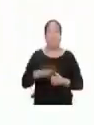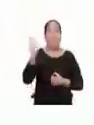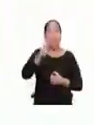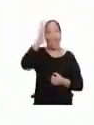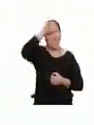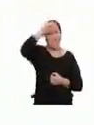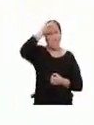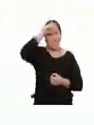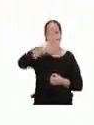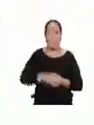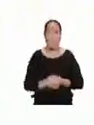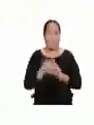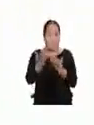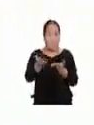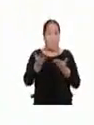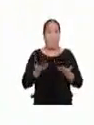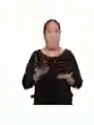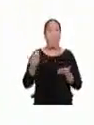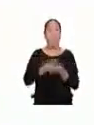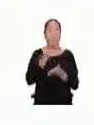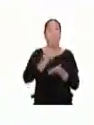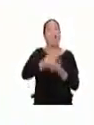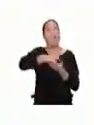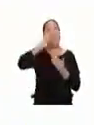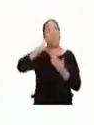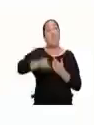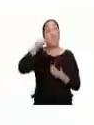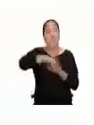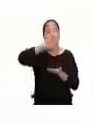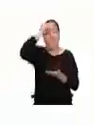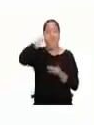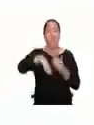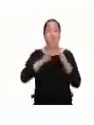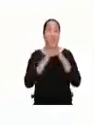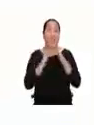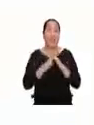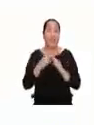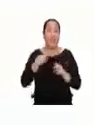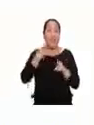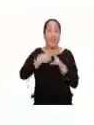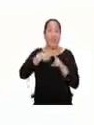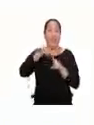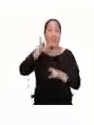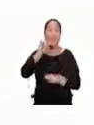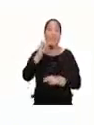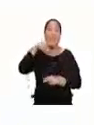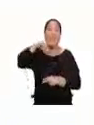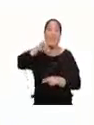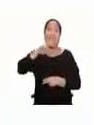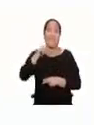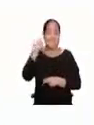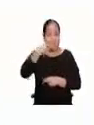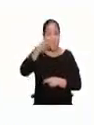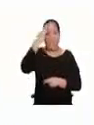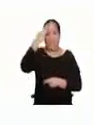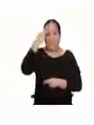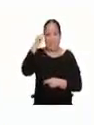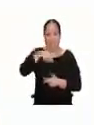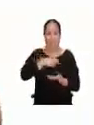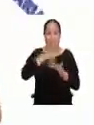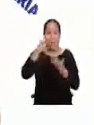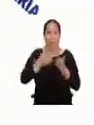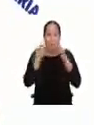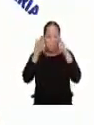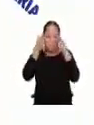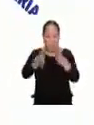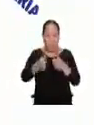Hola chicas y chicos, les doy la bienvenida a un nuevo programa de Aprendo en Casa. Yo soy Yanira Dávila y como saben, este programa está dirigido a